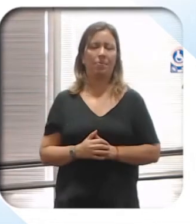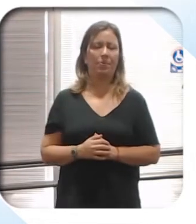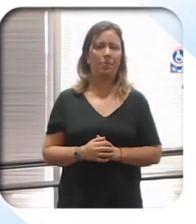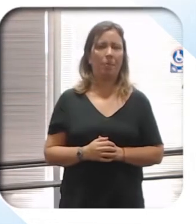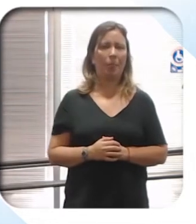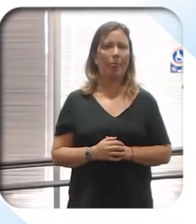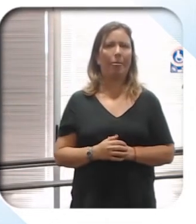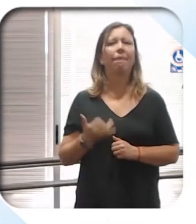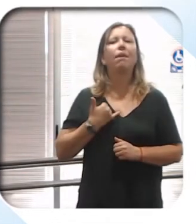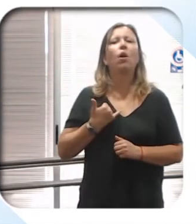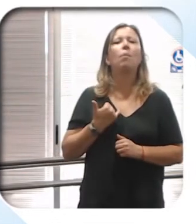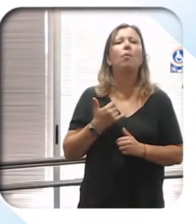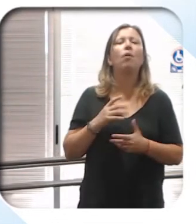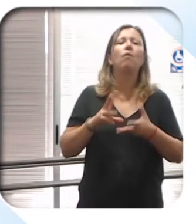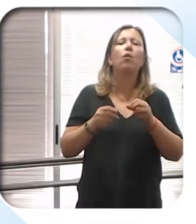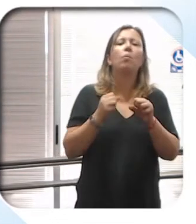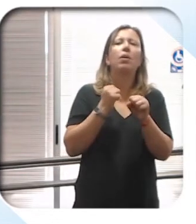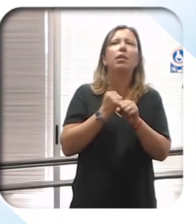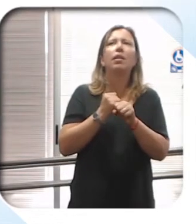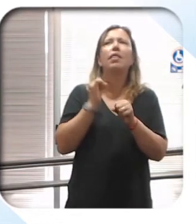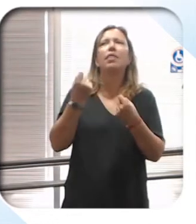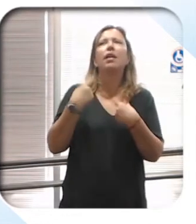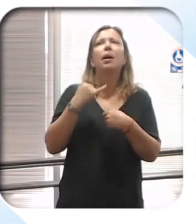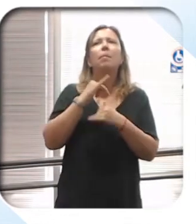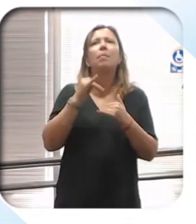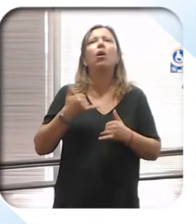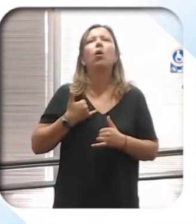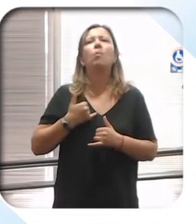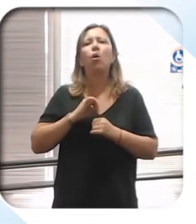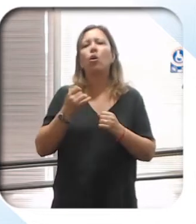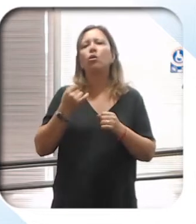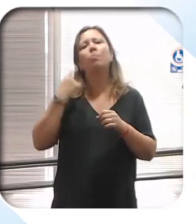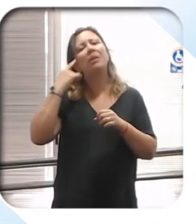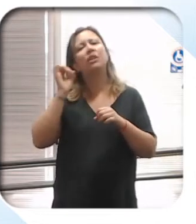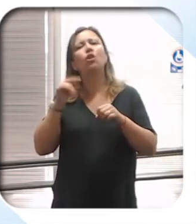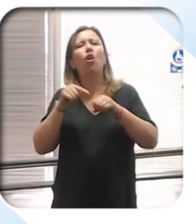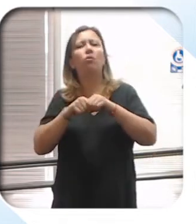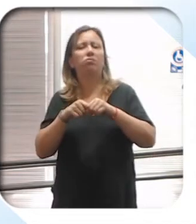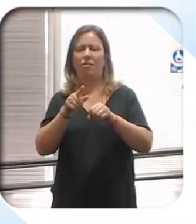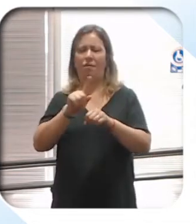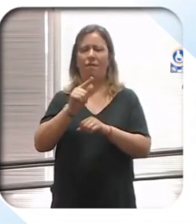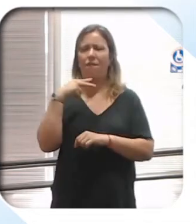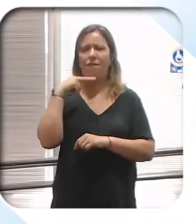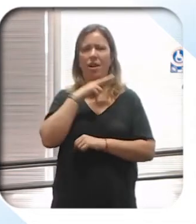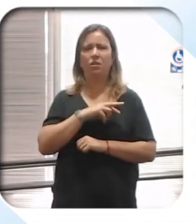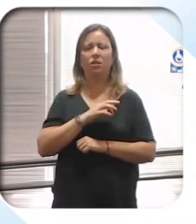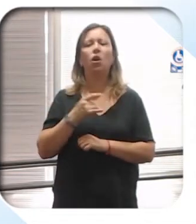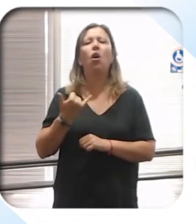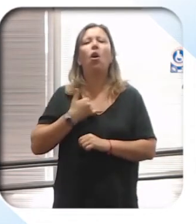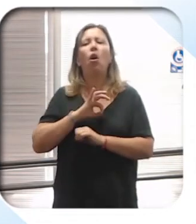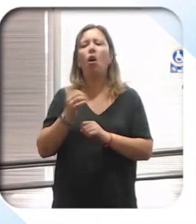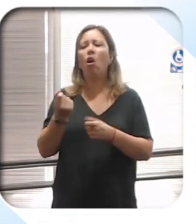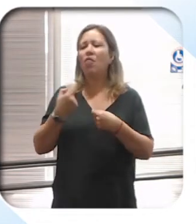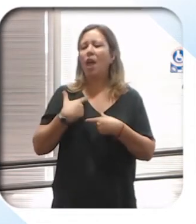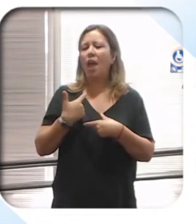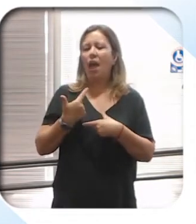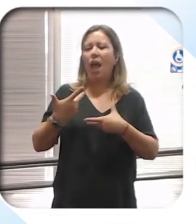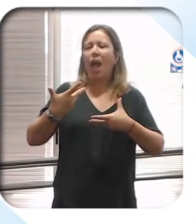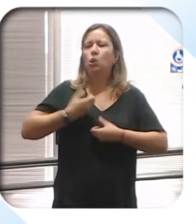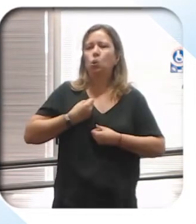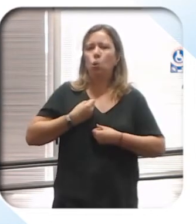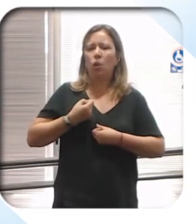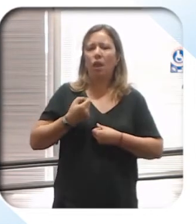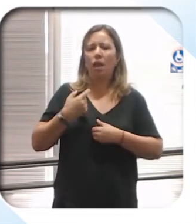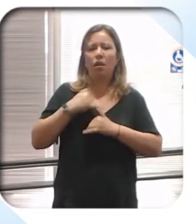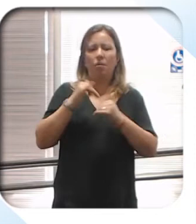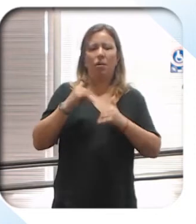La única forma correcta y placentera de obtener placer sexual es el coito. Falso, por supuesto. El uso de medios accesorios para el placer es pecado